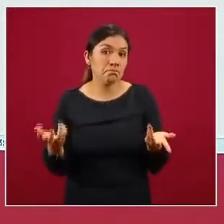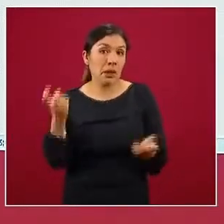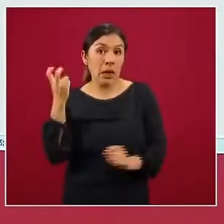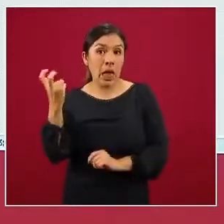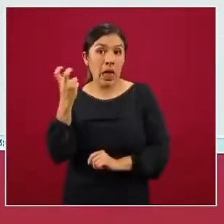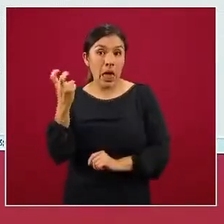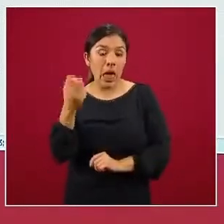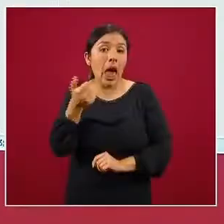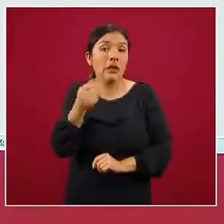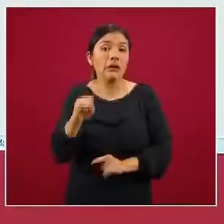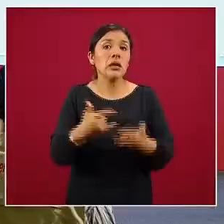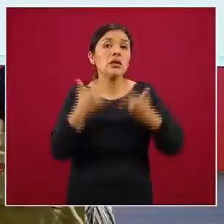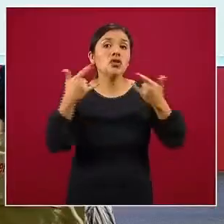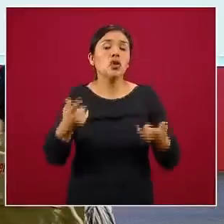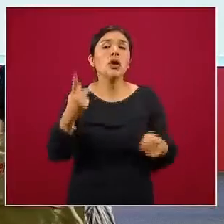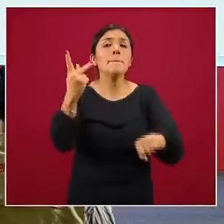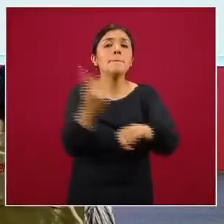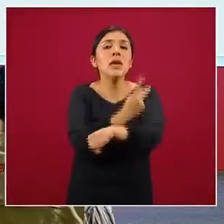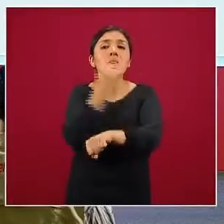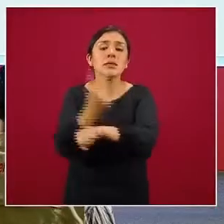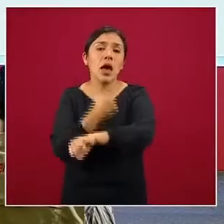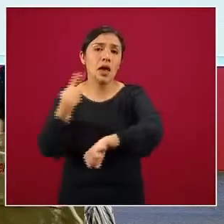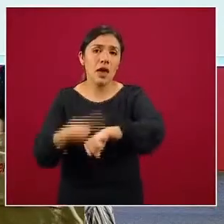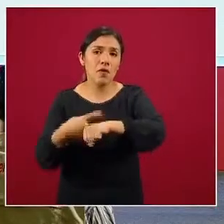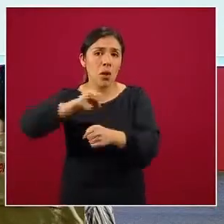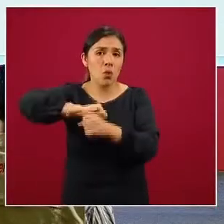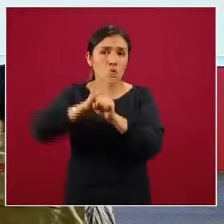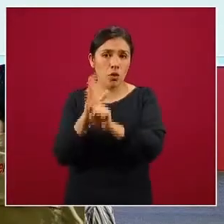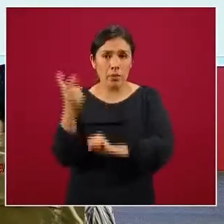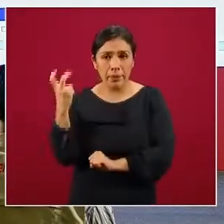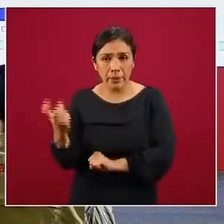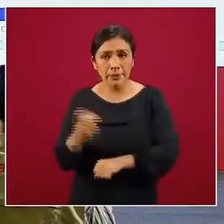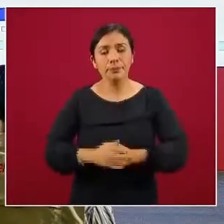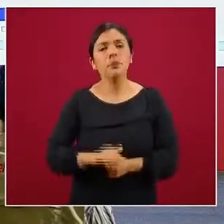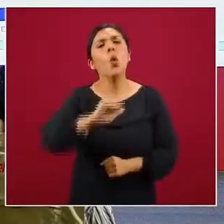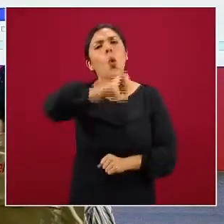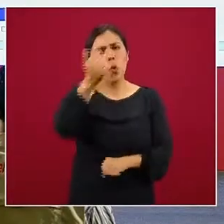Esa es la historia de lo que va ocurriendo con la epidemia. Veamos otra entidad federativa.